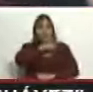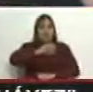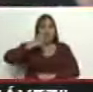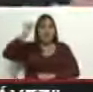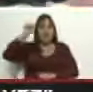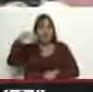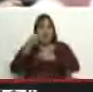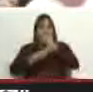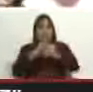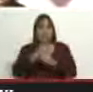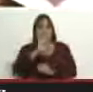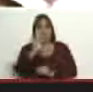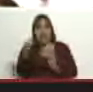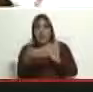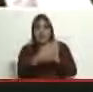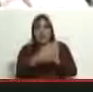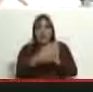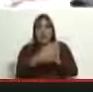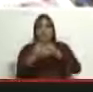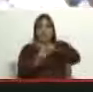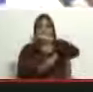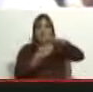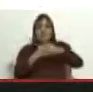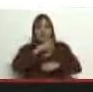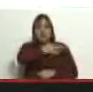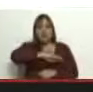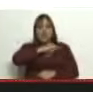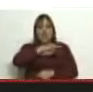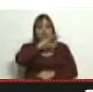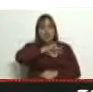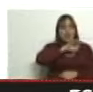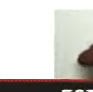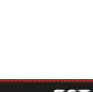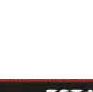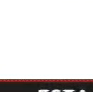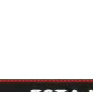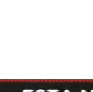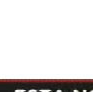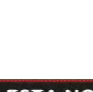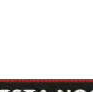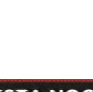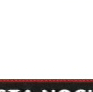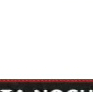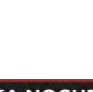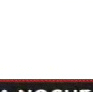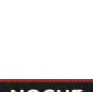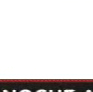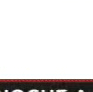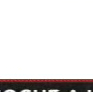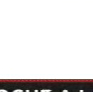a 3.000 bases de misiones socialistas, todas activadas, todas